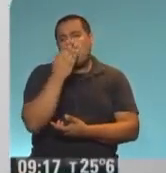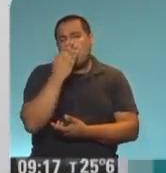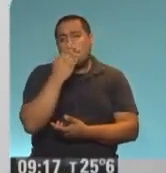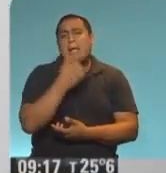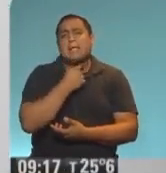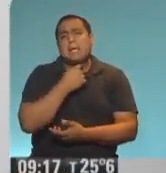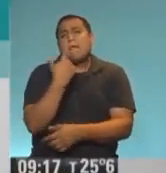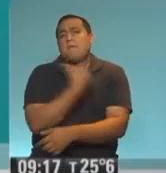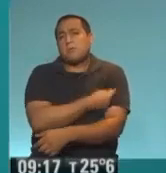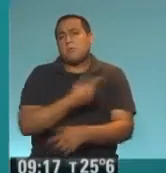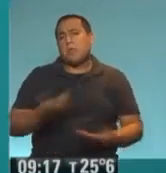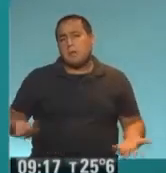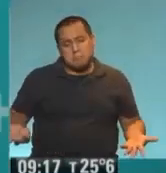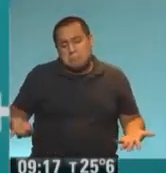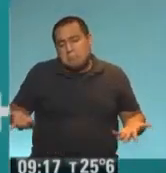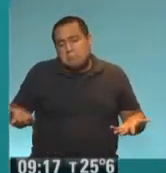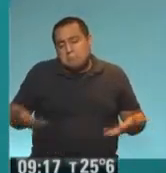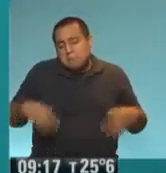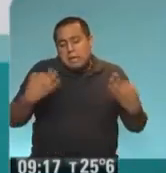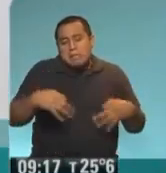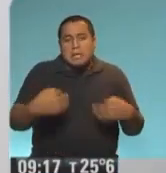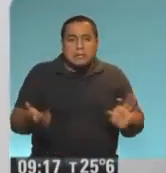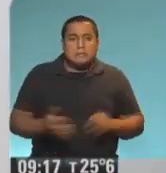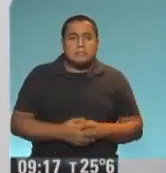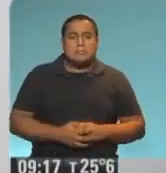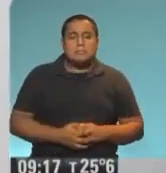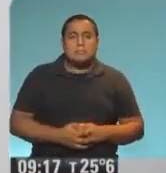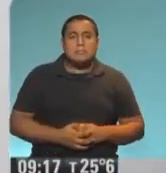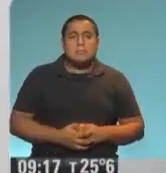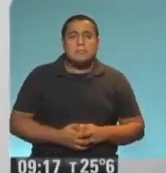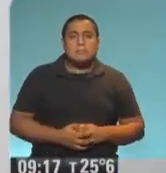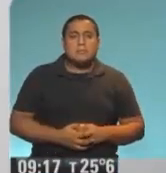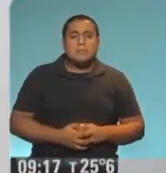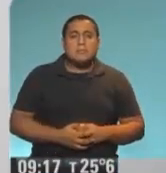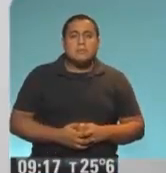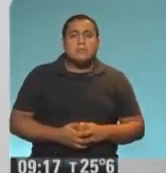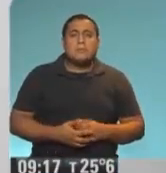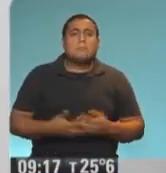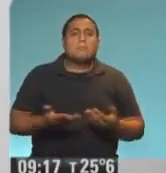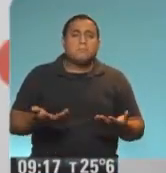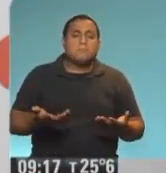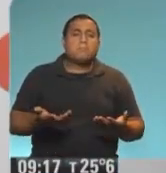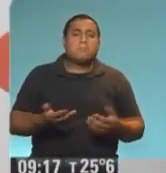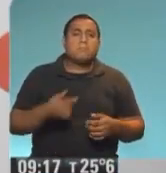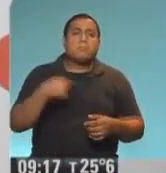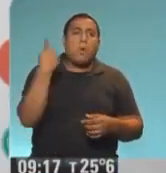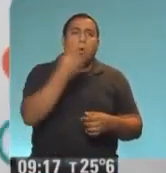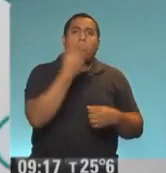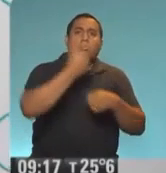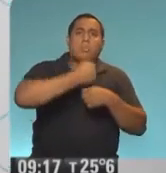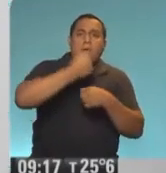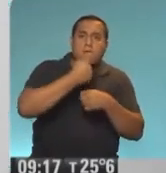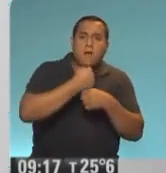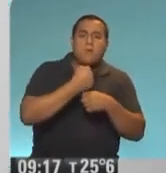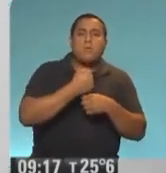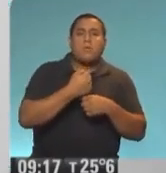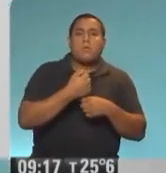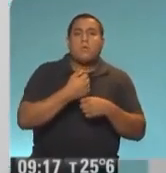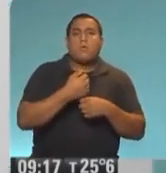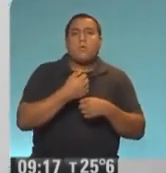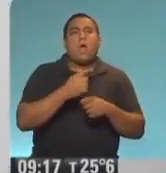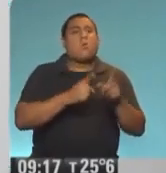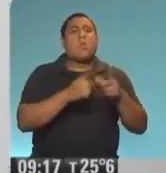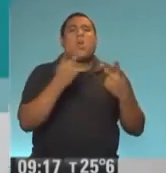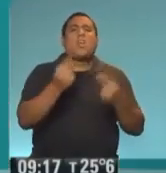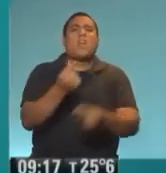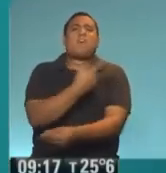este aspecto es bueno, ¿no? Que claramente trabajemos más allá de los